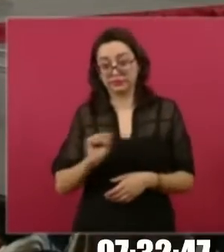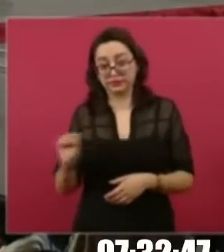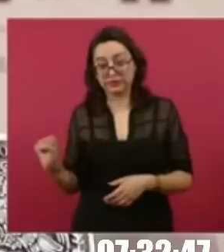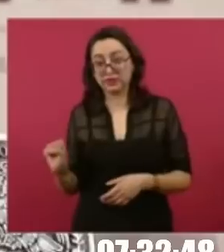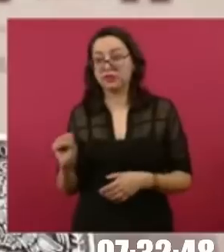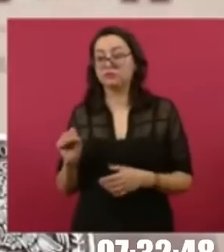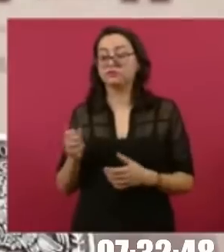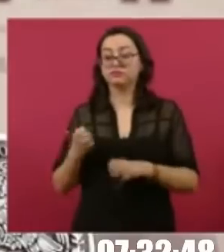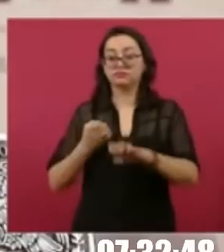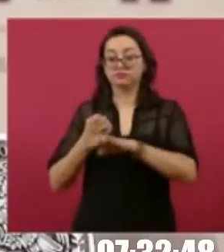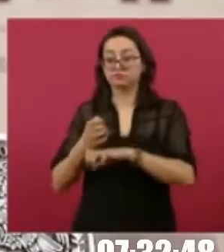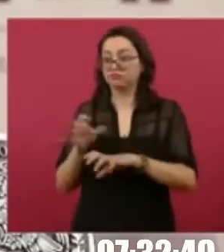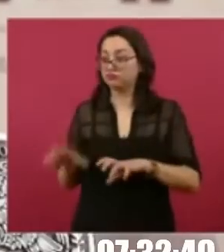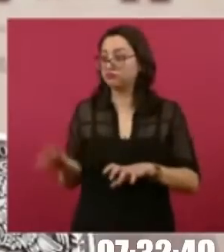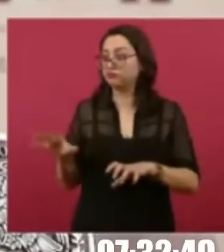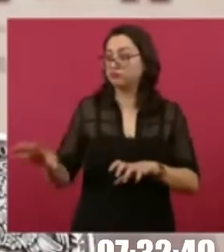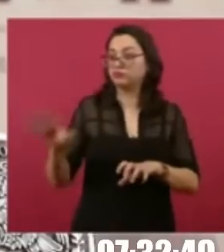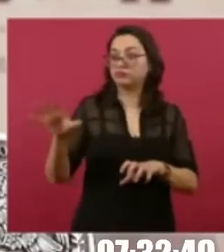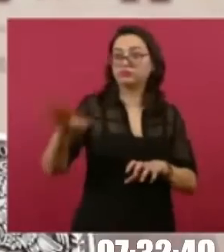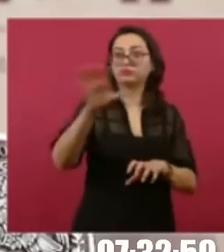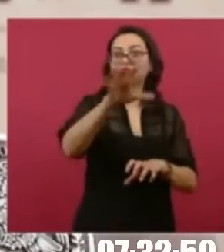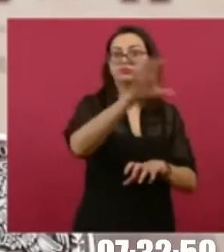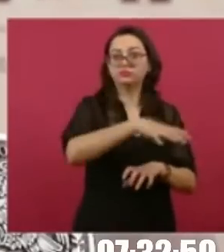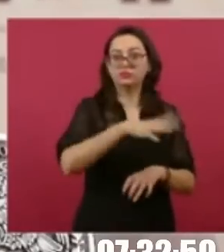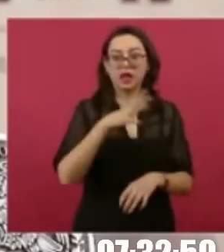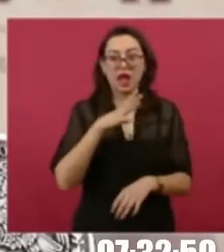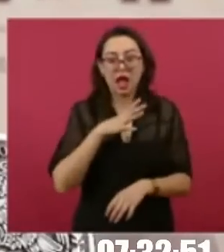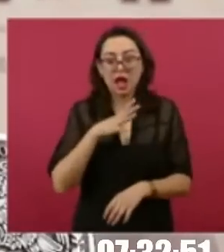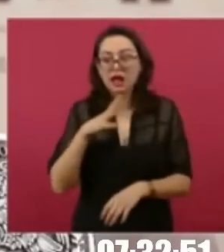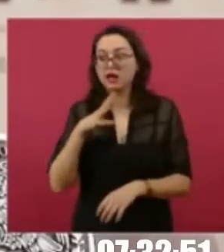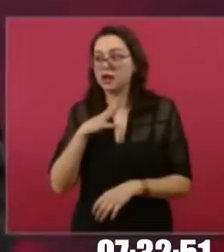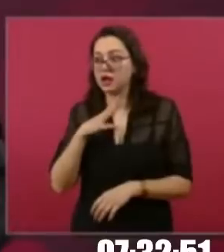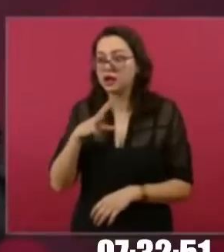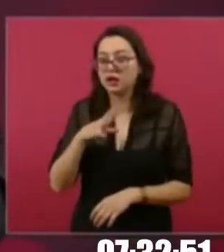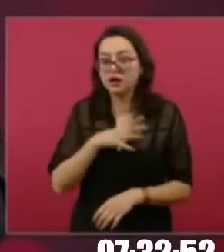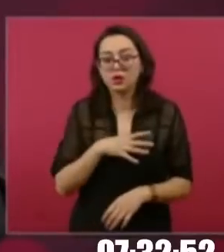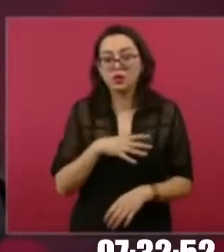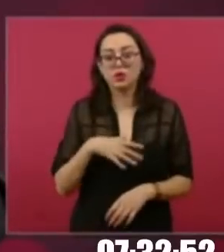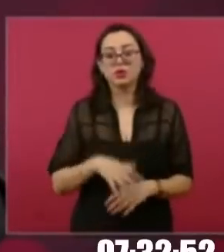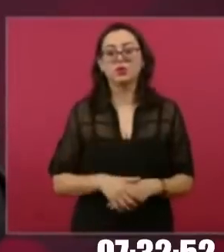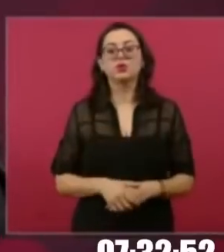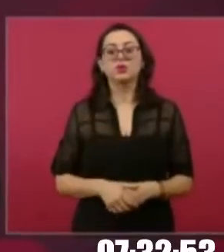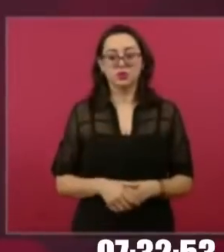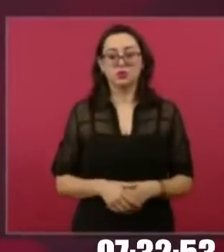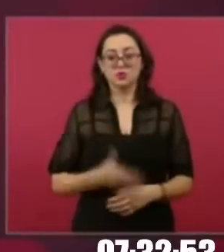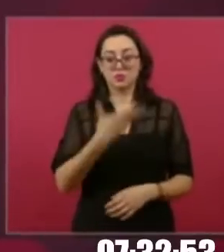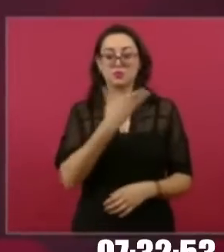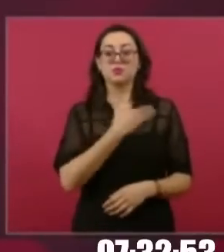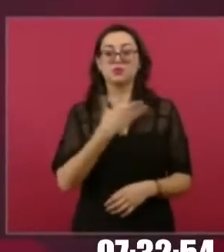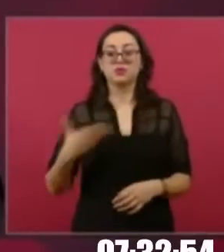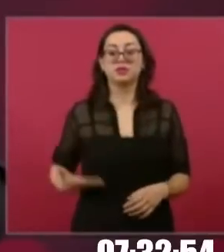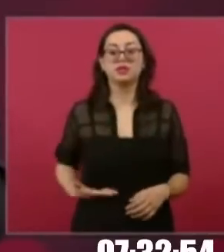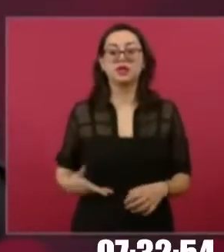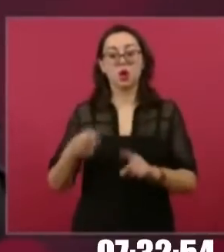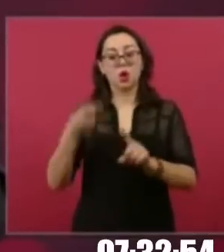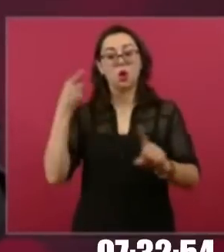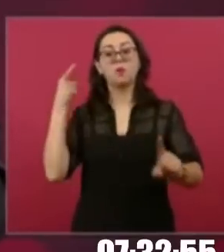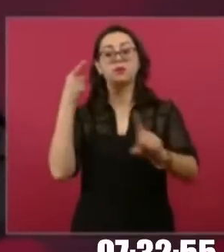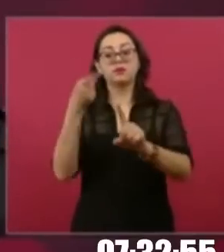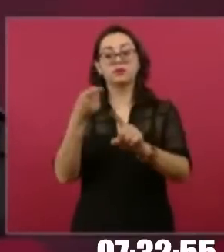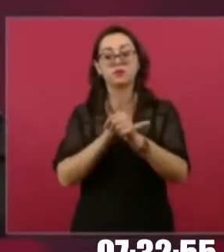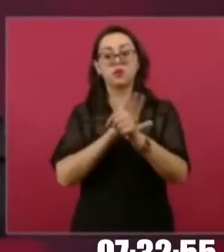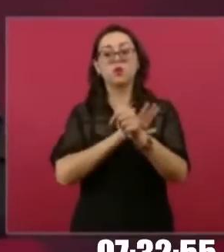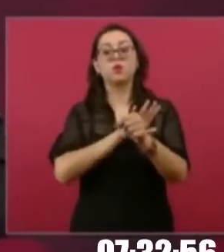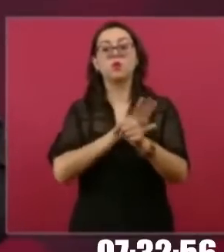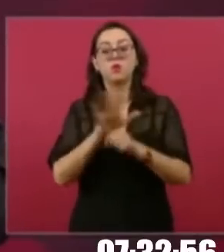del estado y ahora es el propósito del presidente que en bienestar recibe también para darle atención